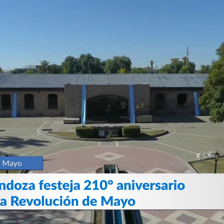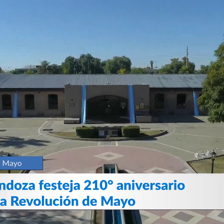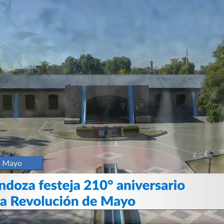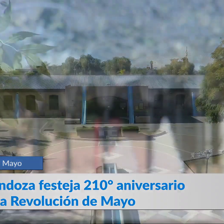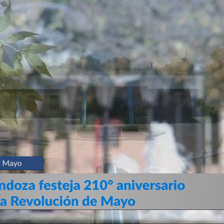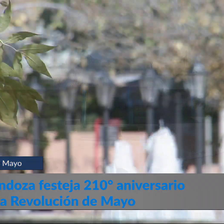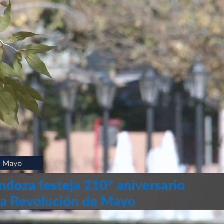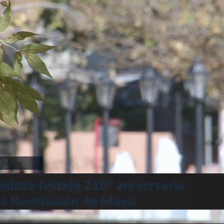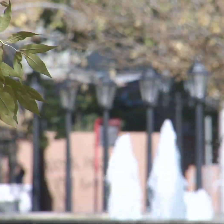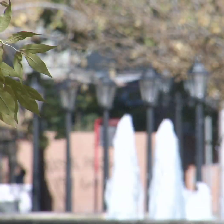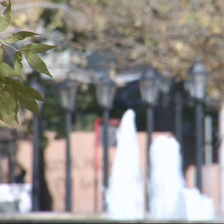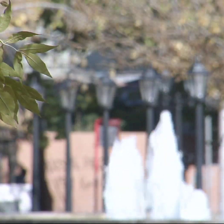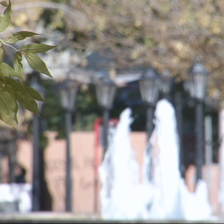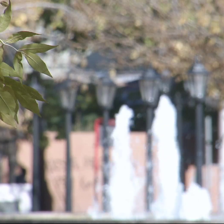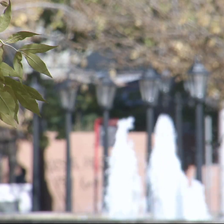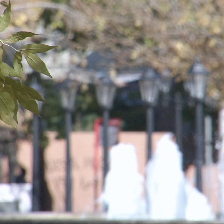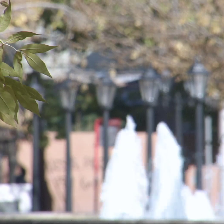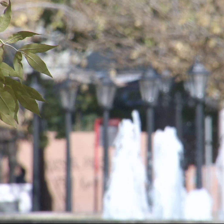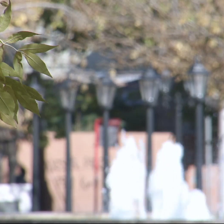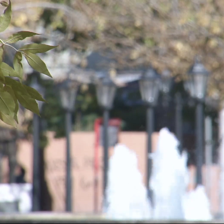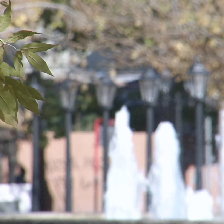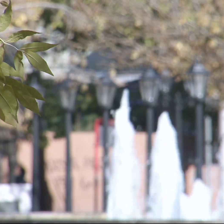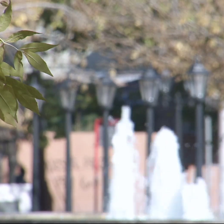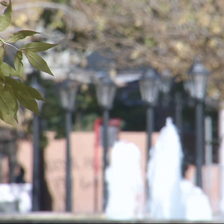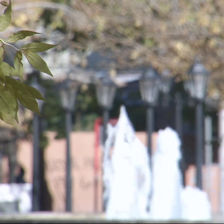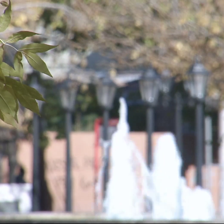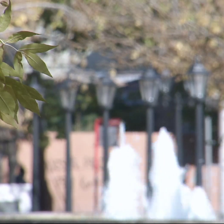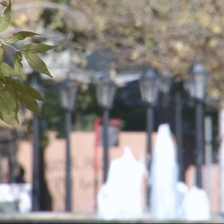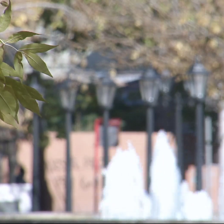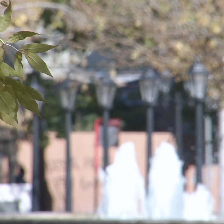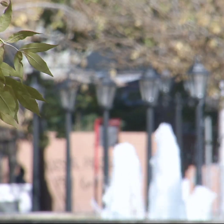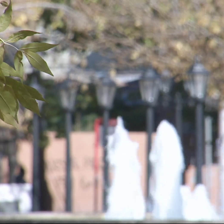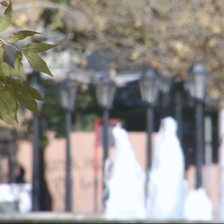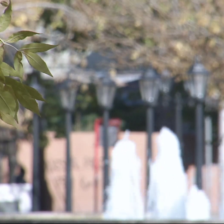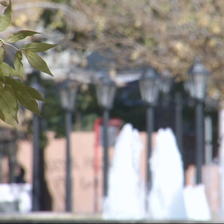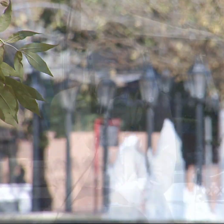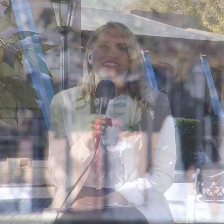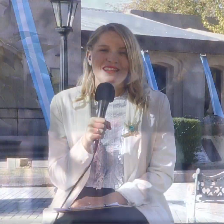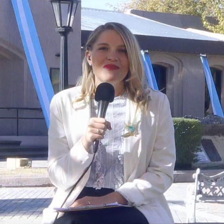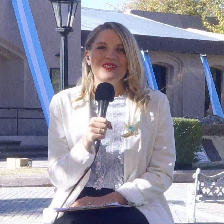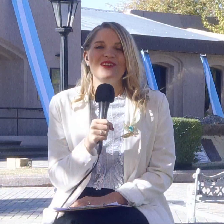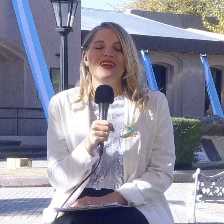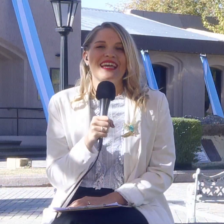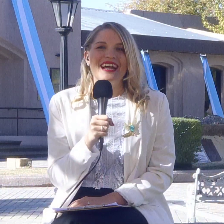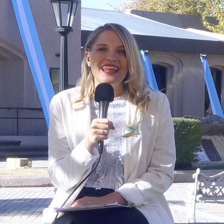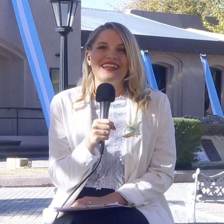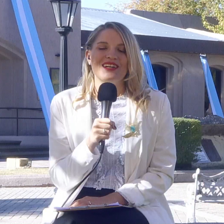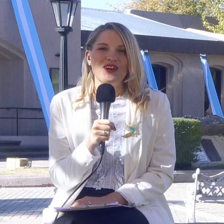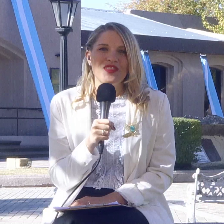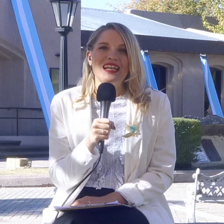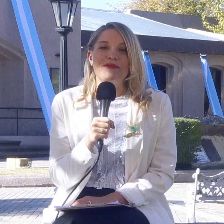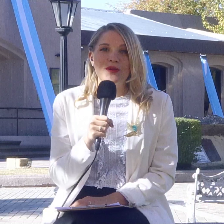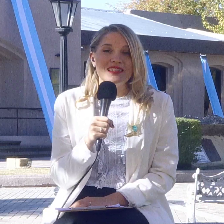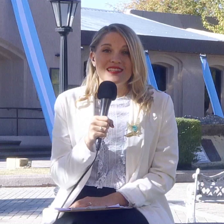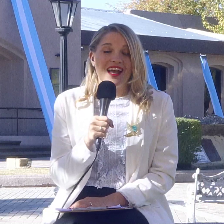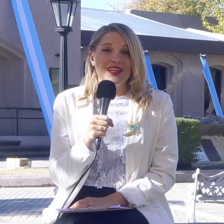Seguimos disfrutando de esta transmisión Mi Corazón Celeste y Blanco desde la casa de cada uno de los mendocinos que nos están viendo en cada rincón